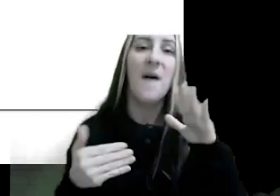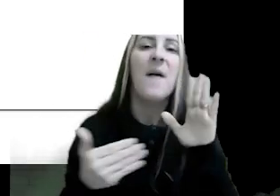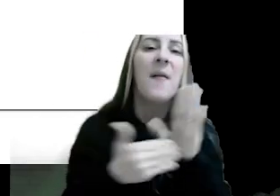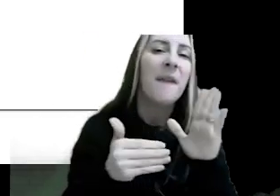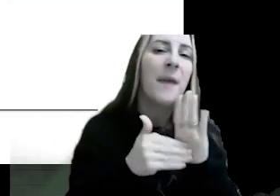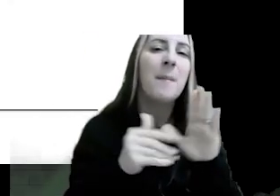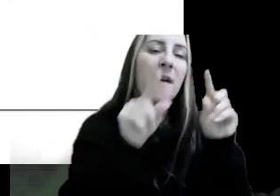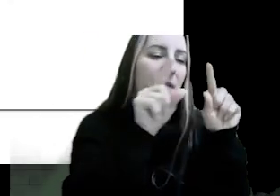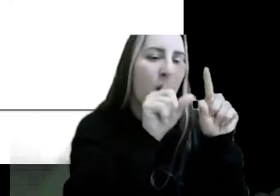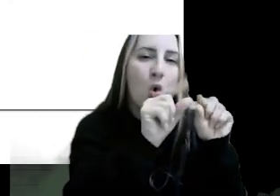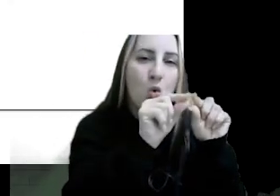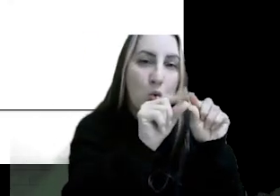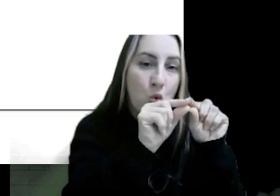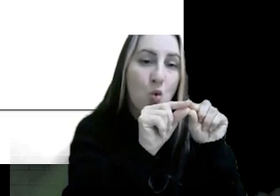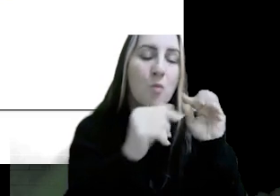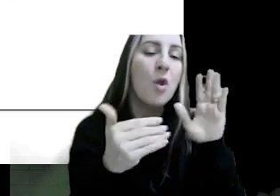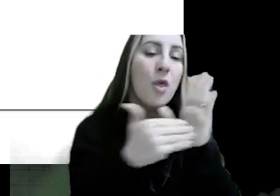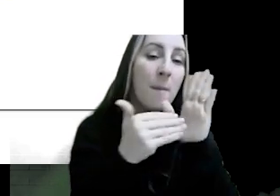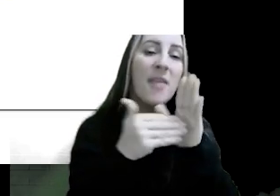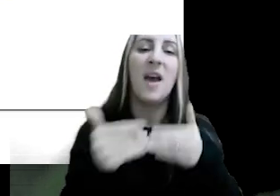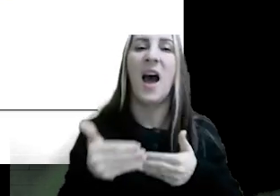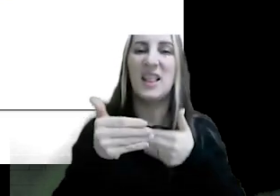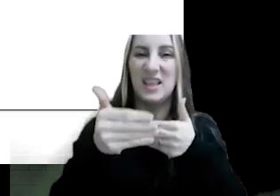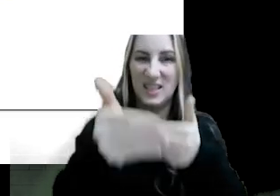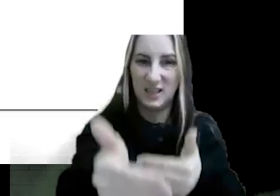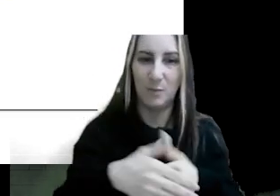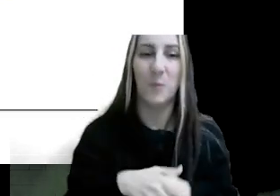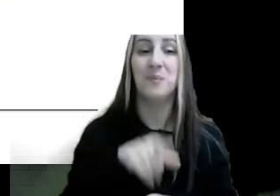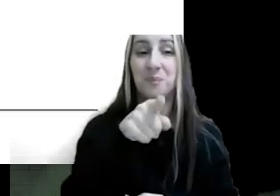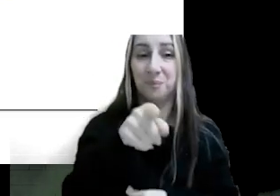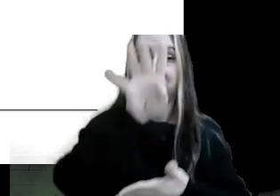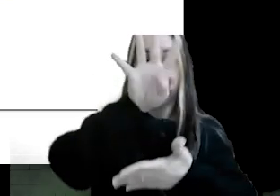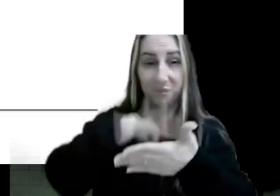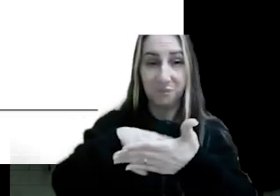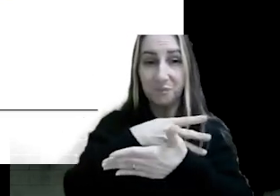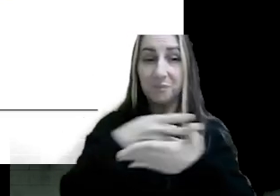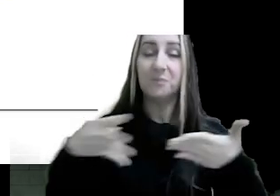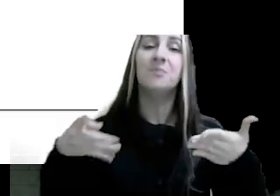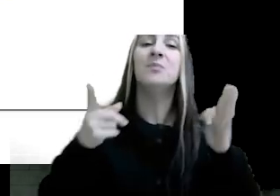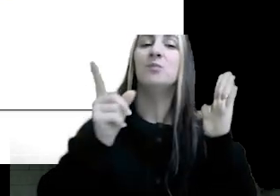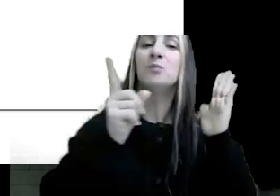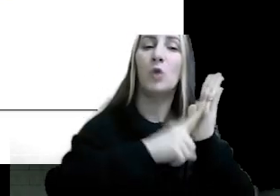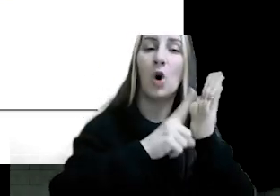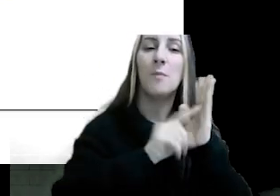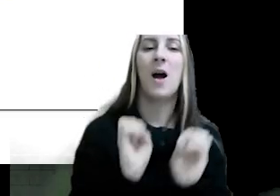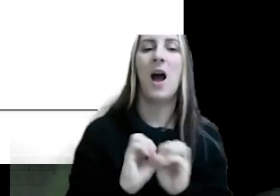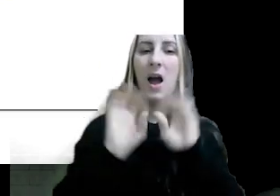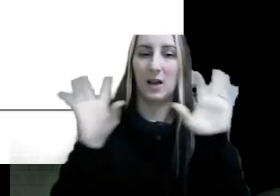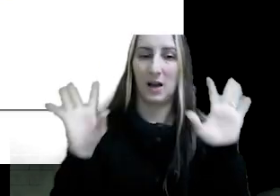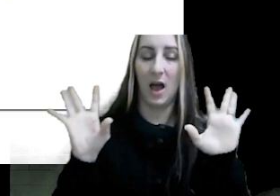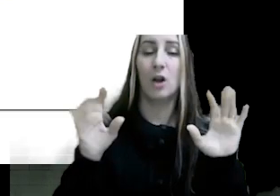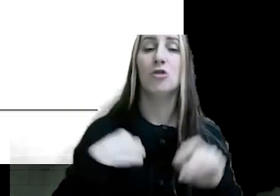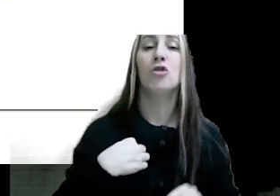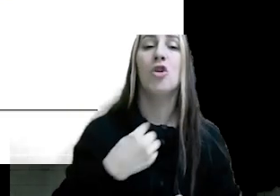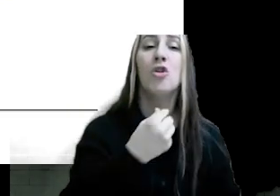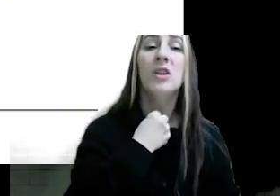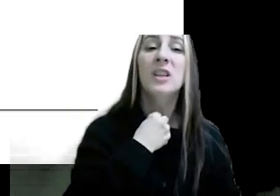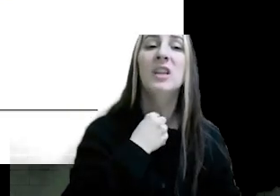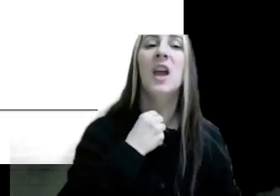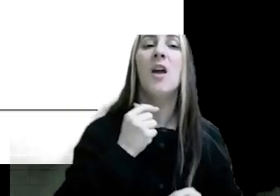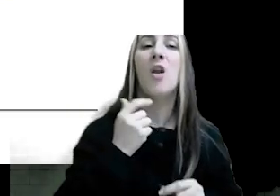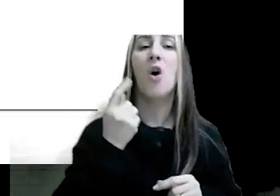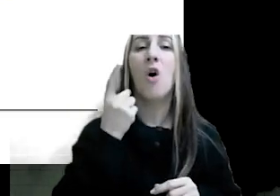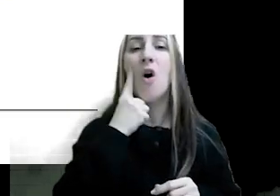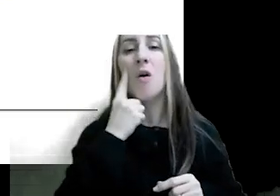verificador, serán los anticipos, que aquí la misma norma los aclara. Si yo quiero diferir, tendría que